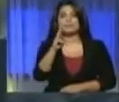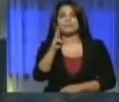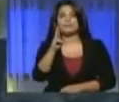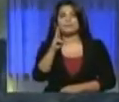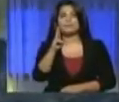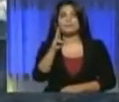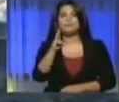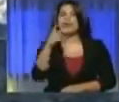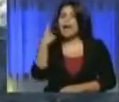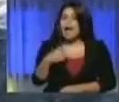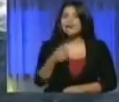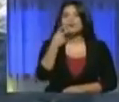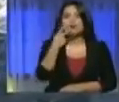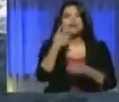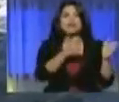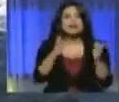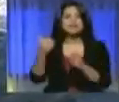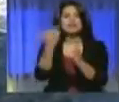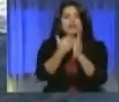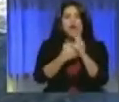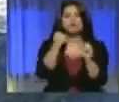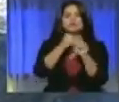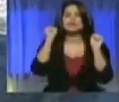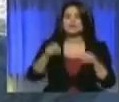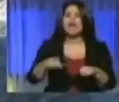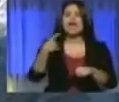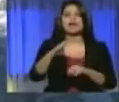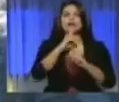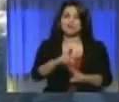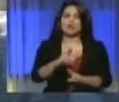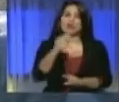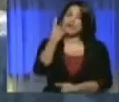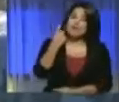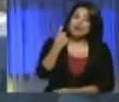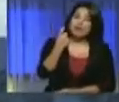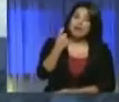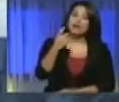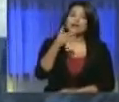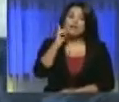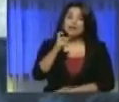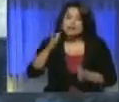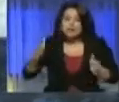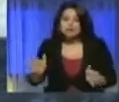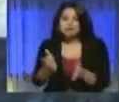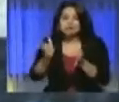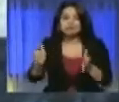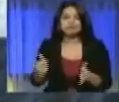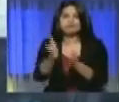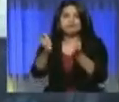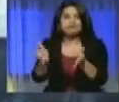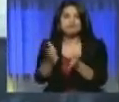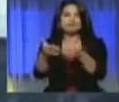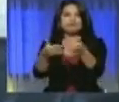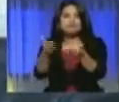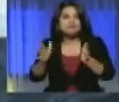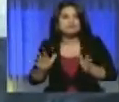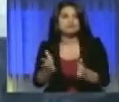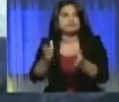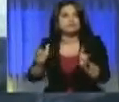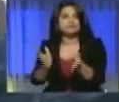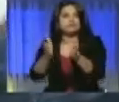Tenemos política, tenemos acción, tenemos resultados. Ahora hay que ir, mira, forzando las condiciones hasta